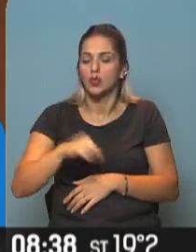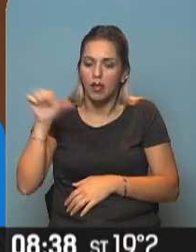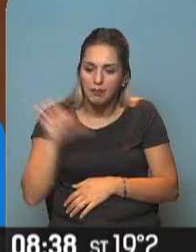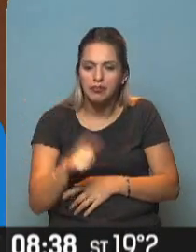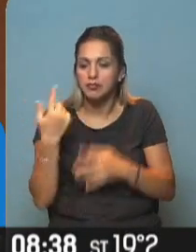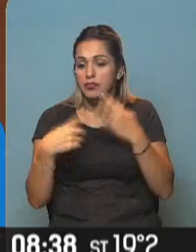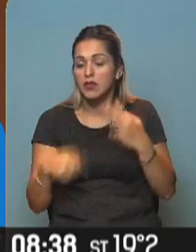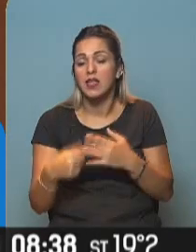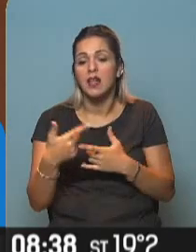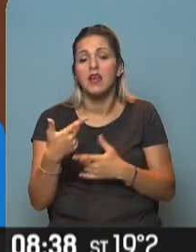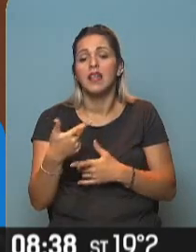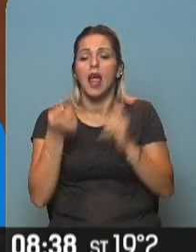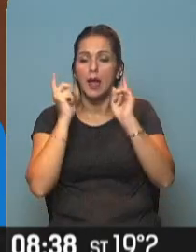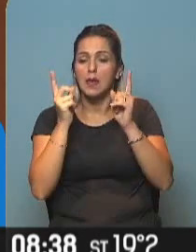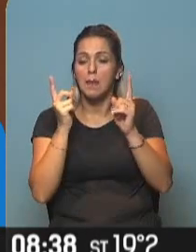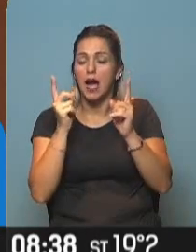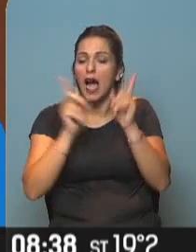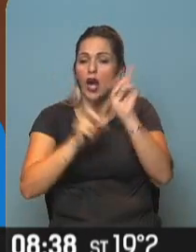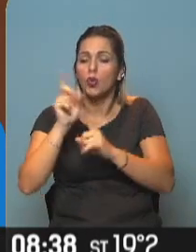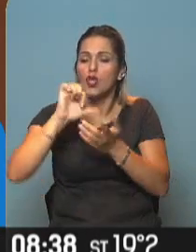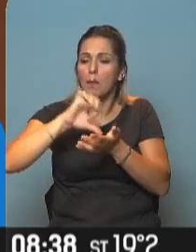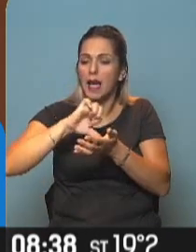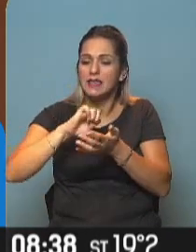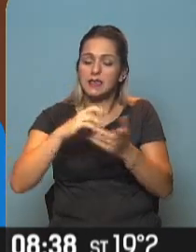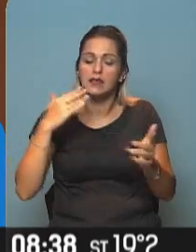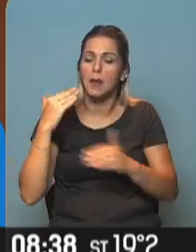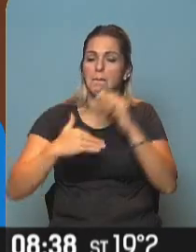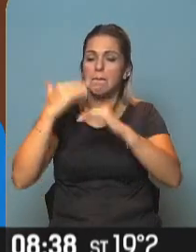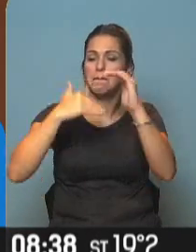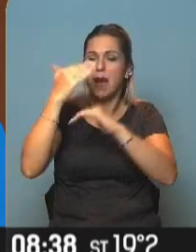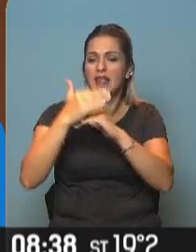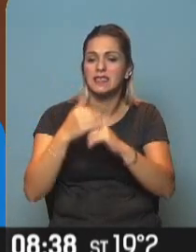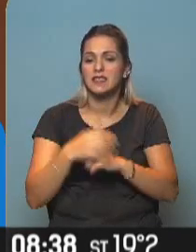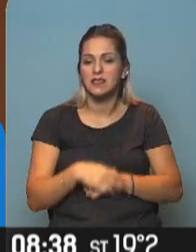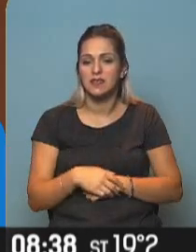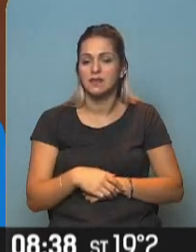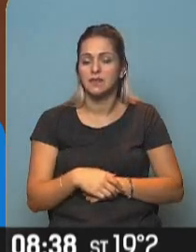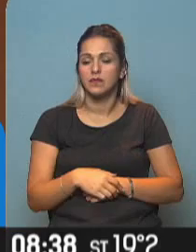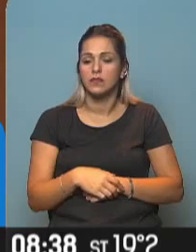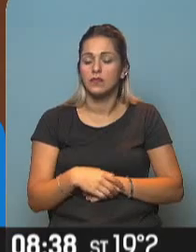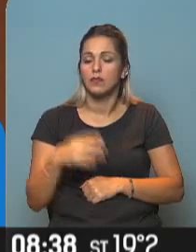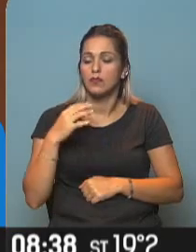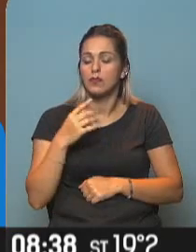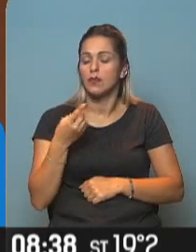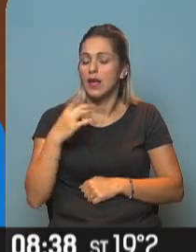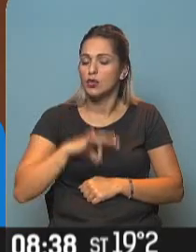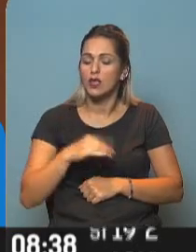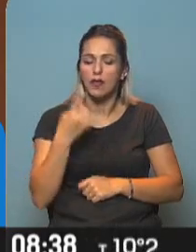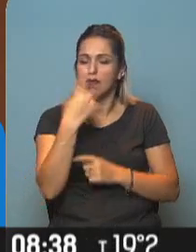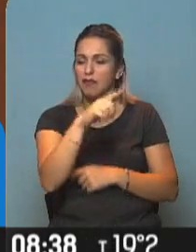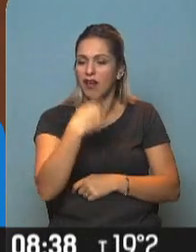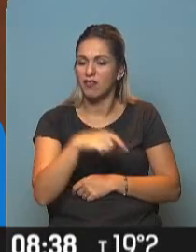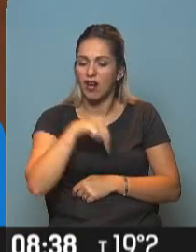los docentes tienen una una legitimidad en cuanto a lo monetario que no la tienen acá como entra es a ese